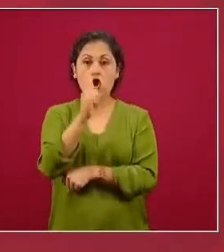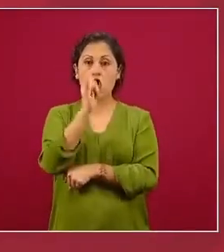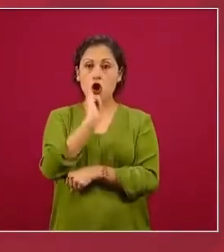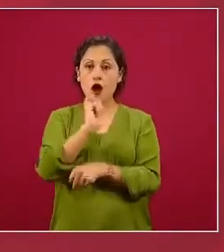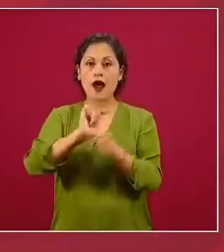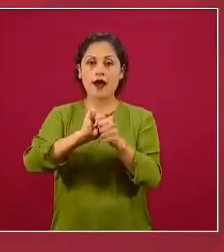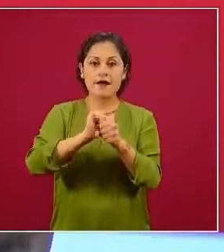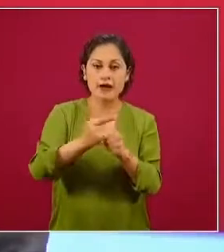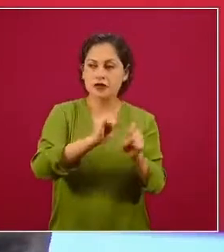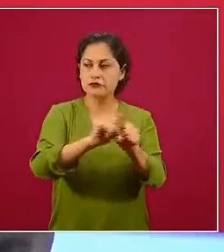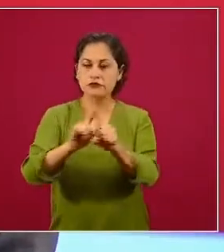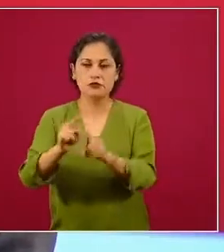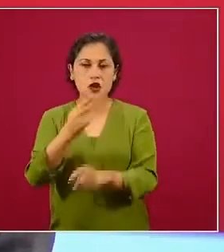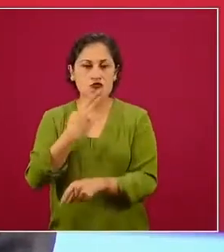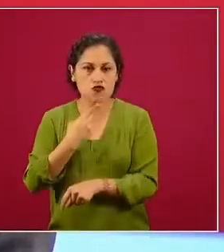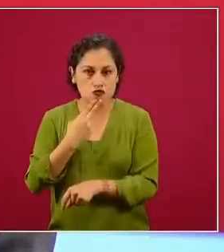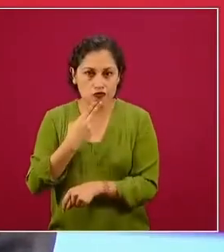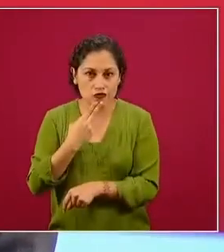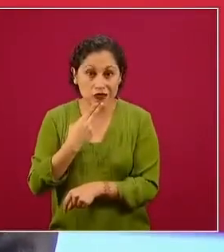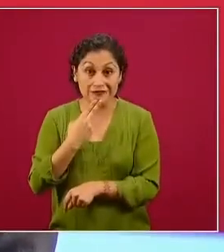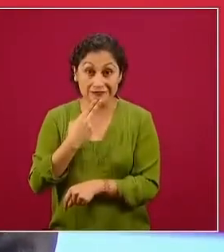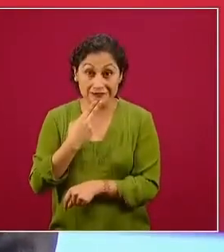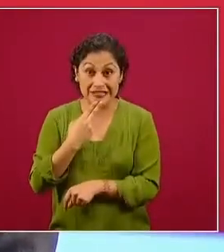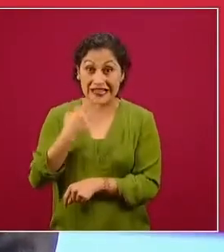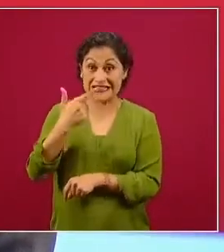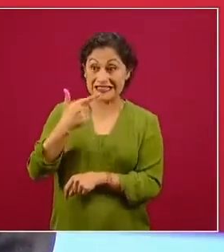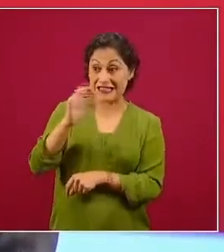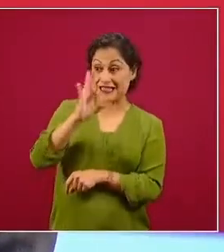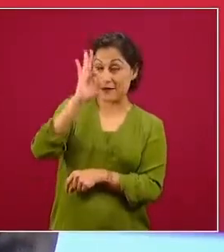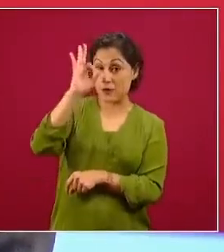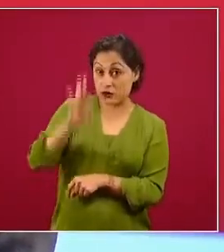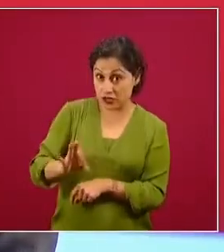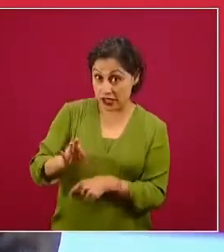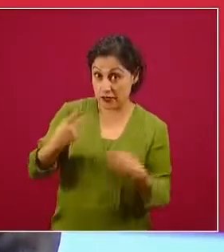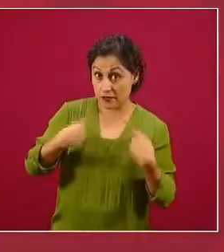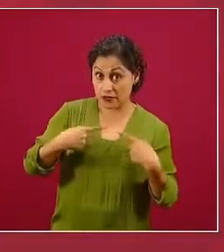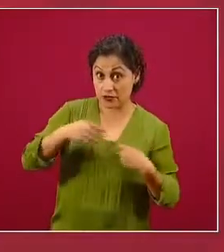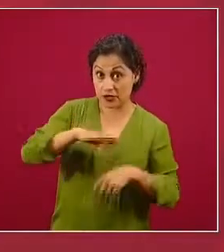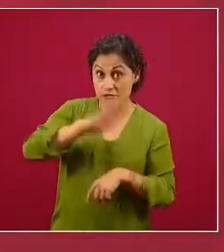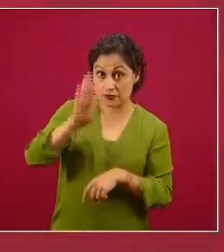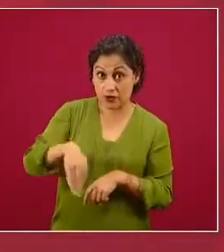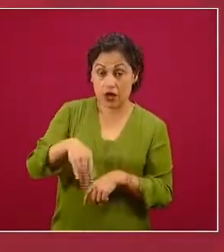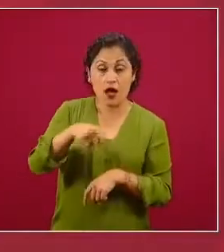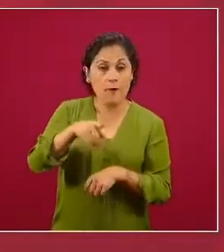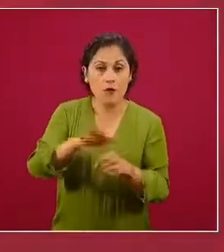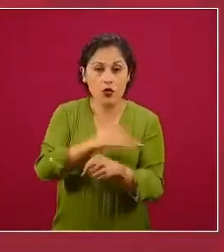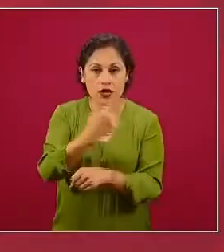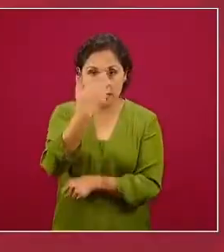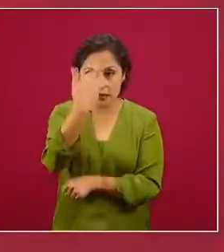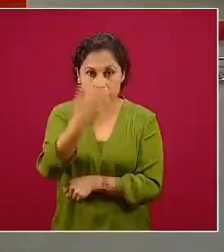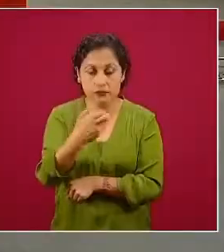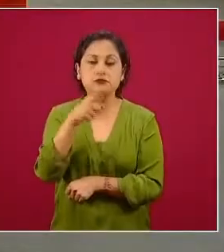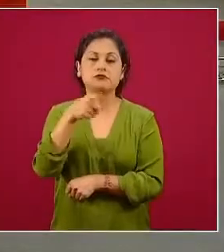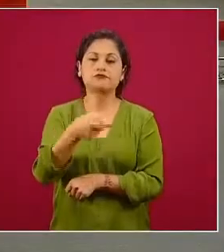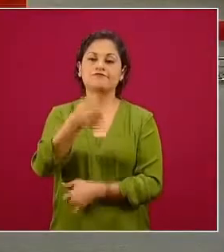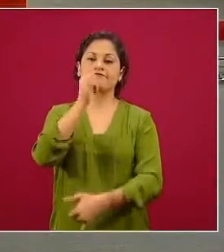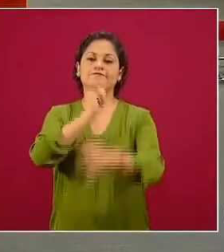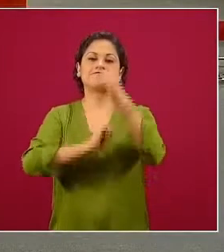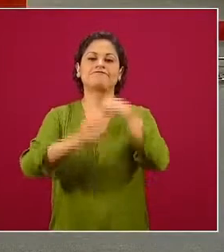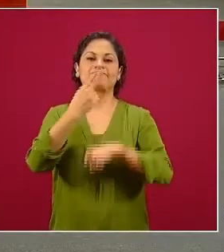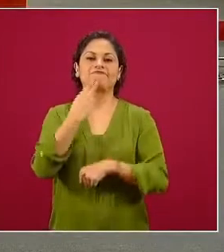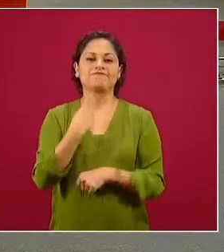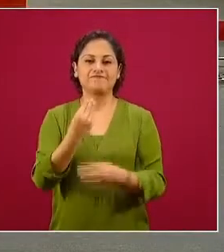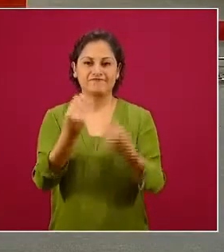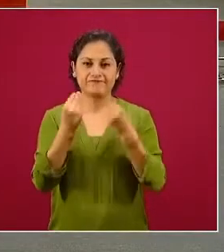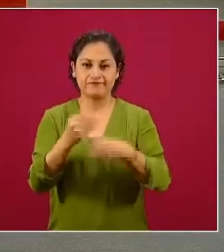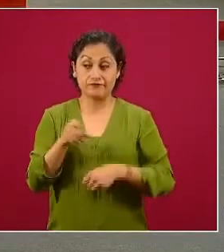7%. 7% de la mortalidad general es atribuible a bebidas azucaradas. Usted decía que ahorita